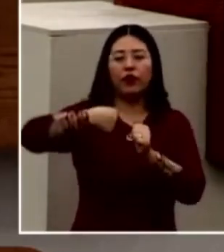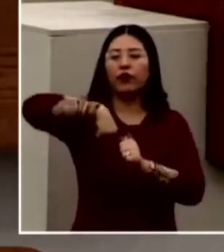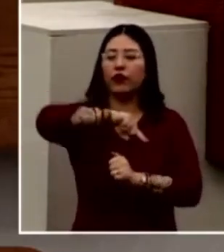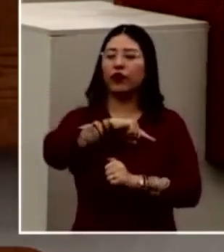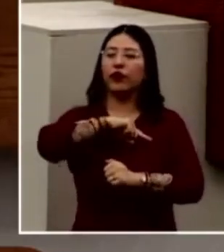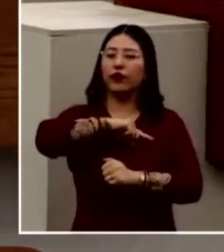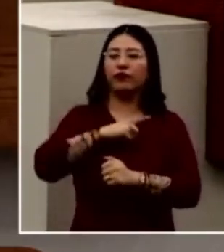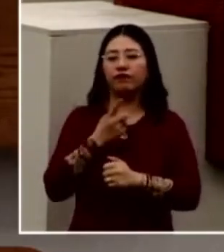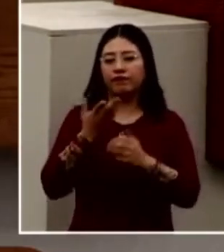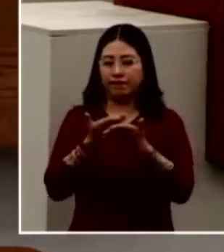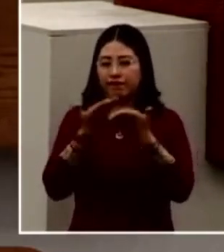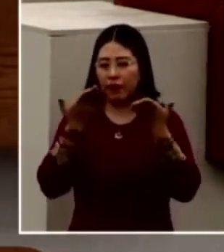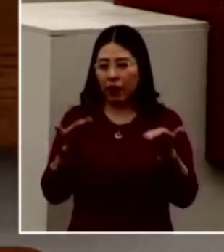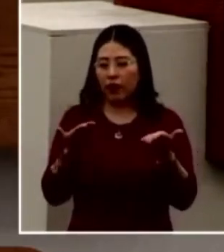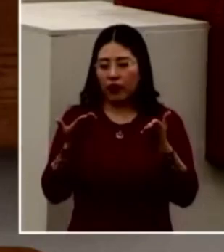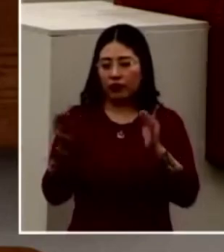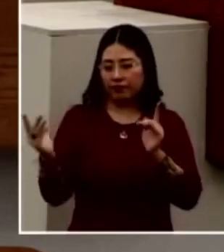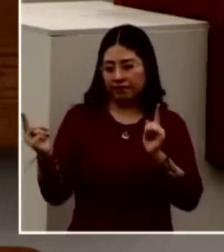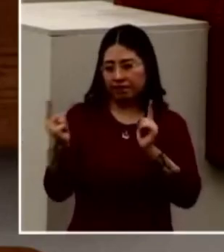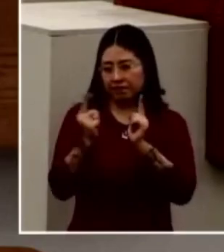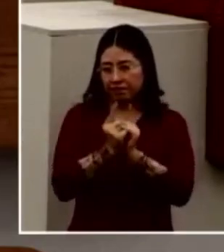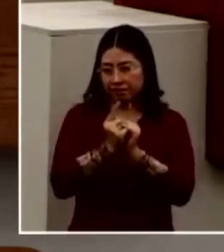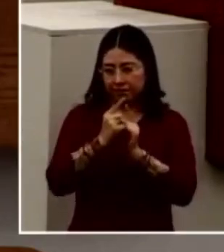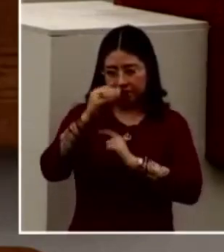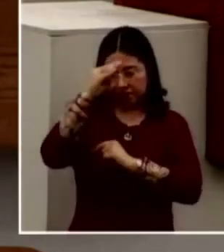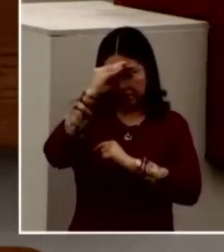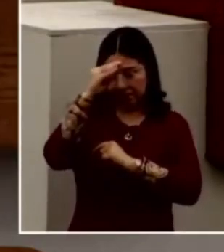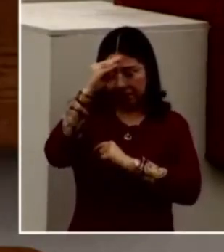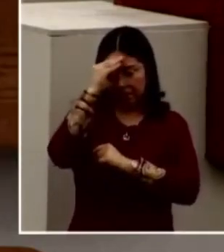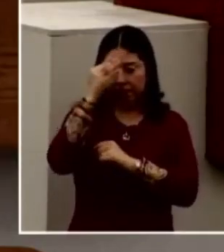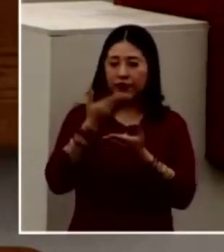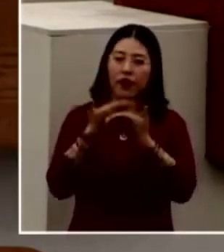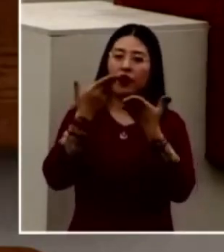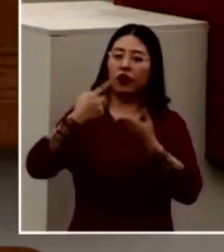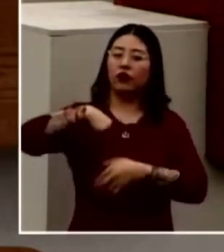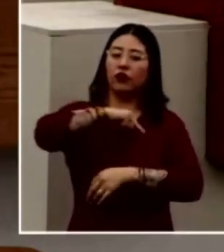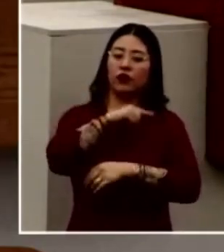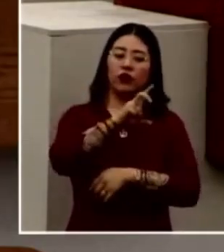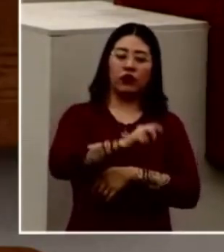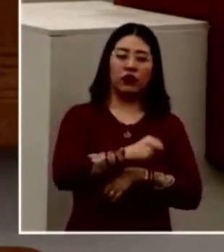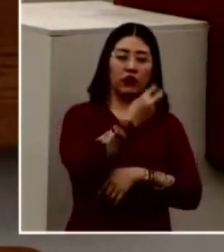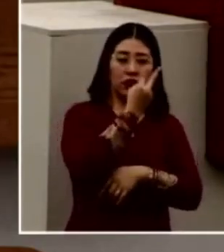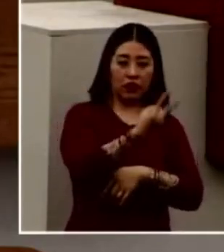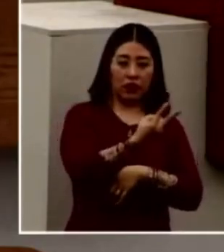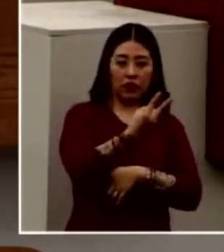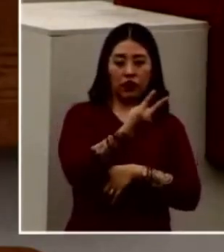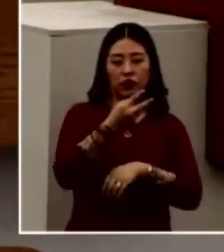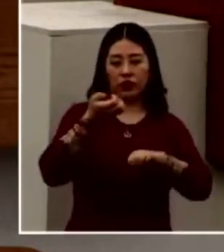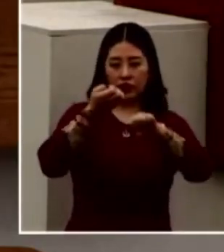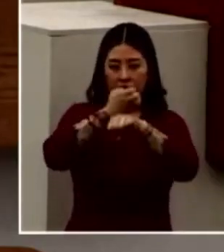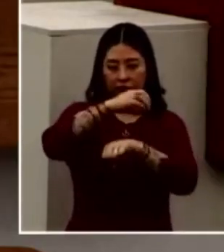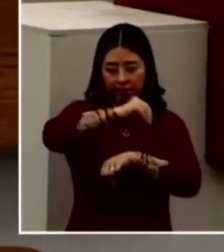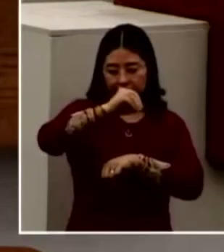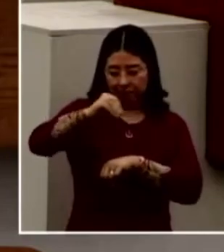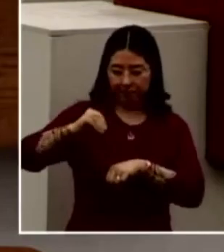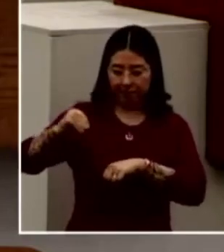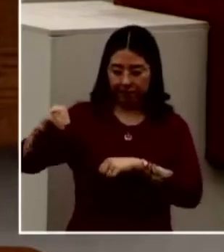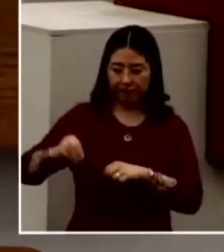acudimos ante ustedes y lo estamos haciendo en las 32 legislaturas.